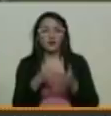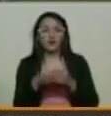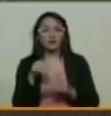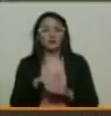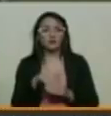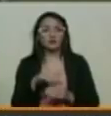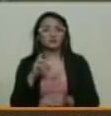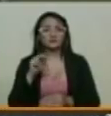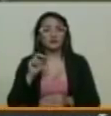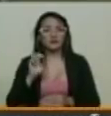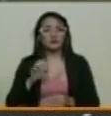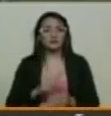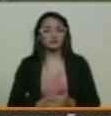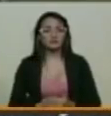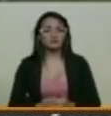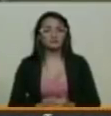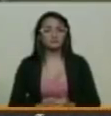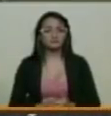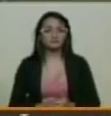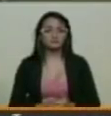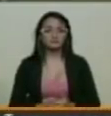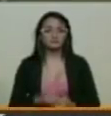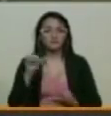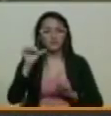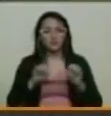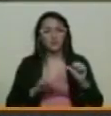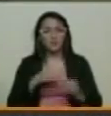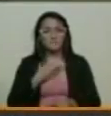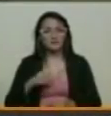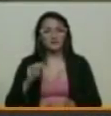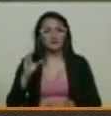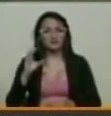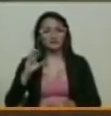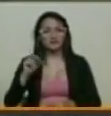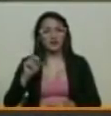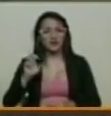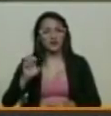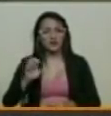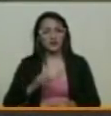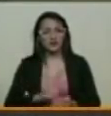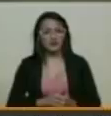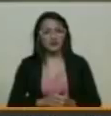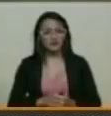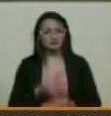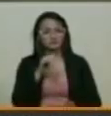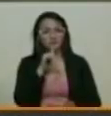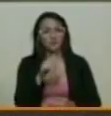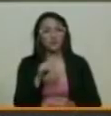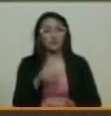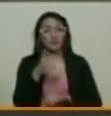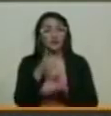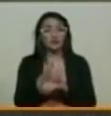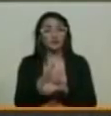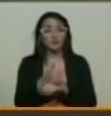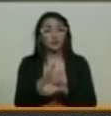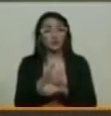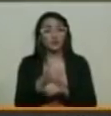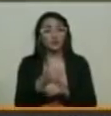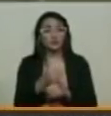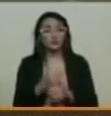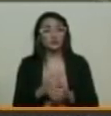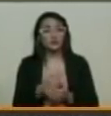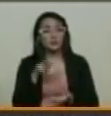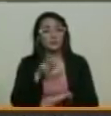Consejo Nacional Electoral. Escuchamos palabras de la presidenta del Consejo Nacional Electoral, Tibisay Lucena, quien ha anunciado que el directorio, el máximo ente comicial,